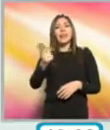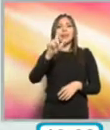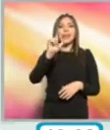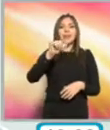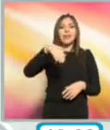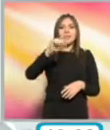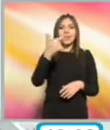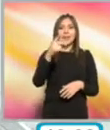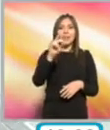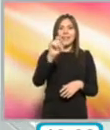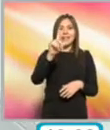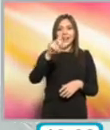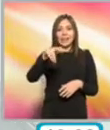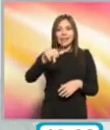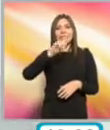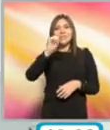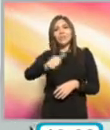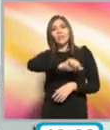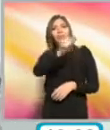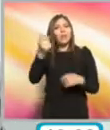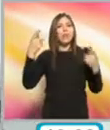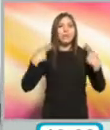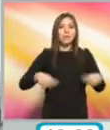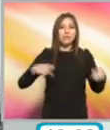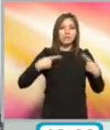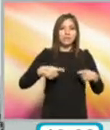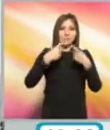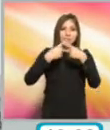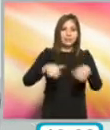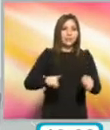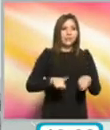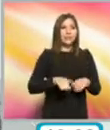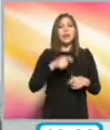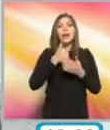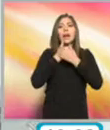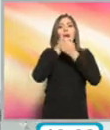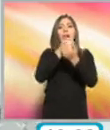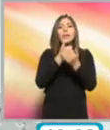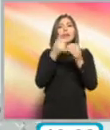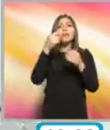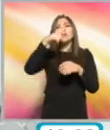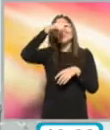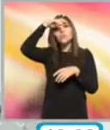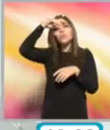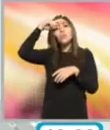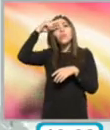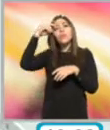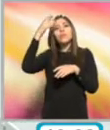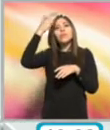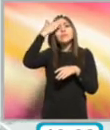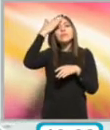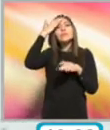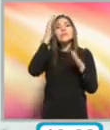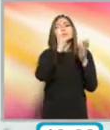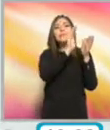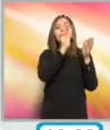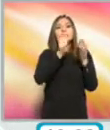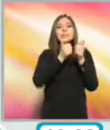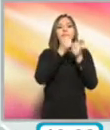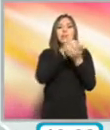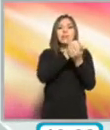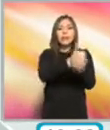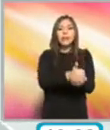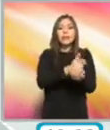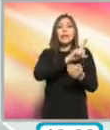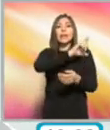otro tipo de persona, le seca el sudor a Jesucristo y ya de ahí se encamina rumbo